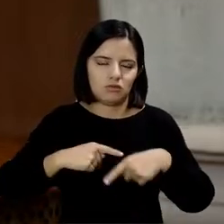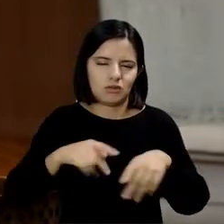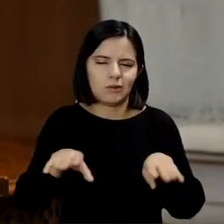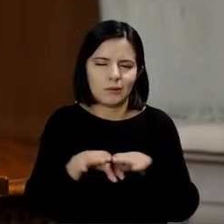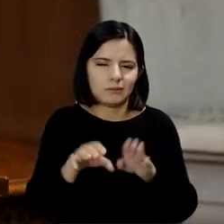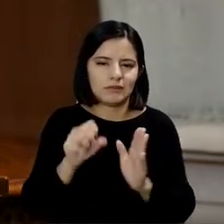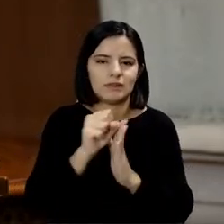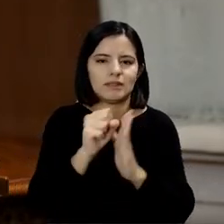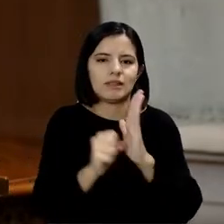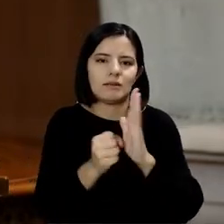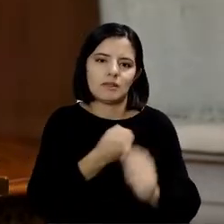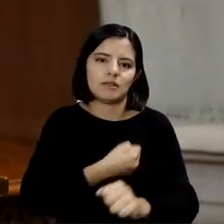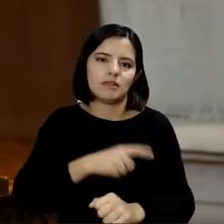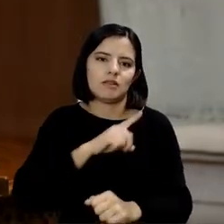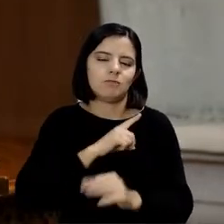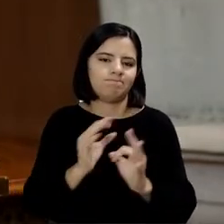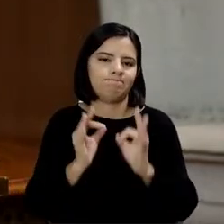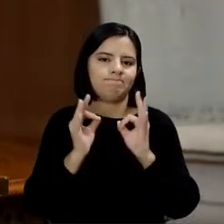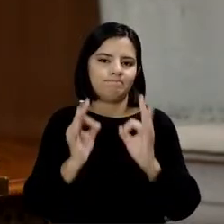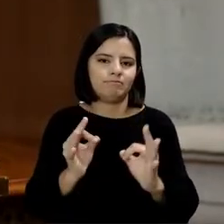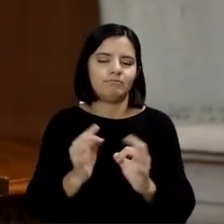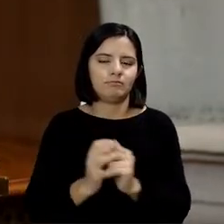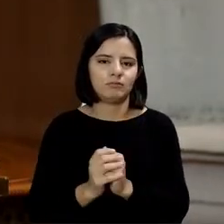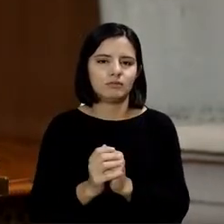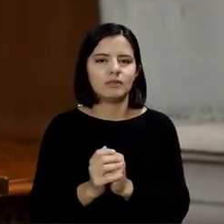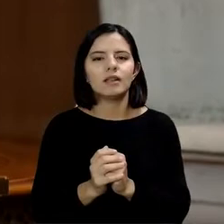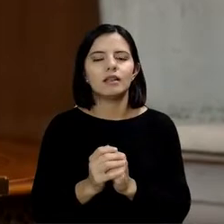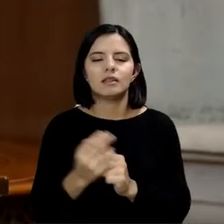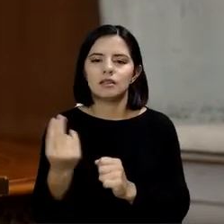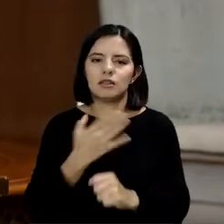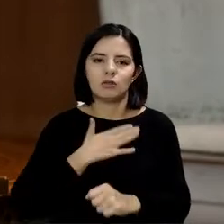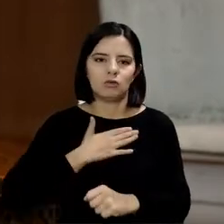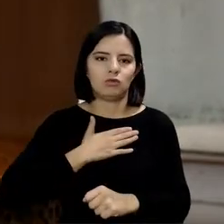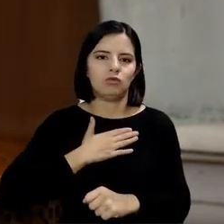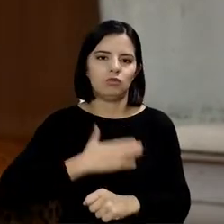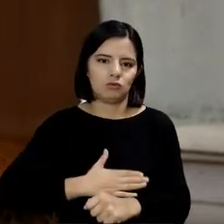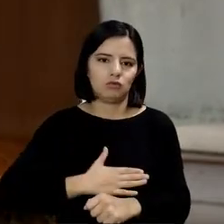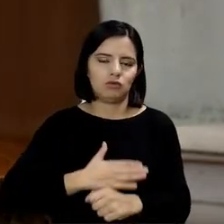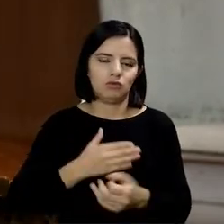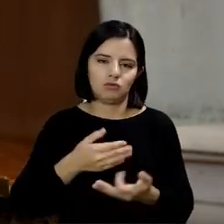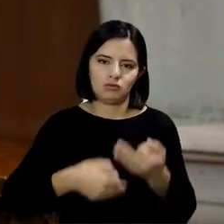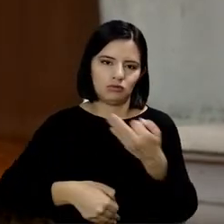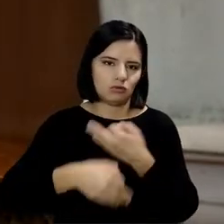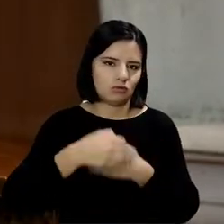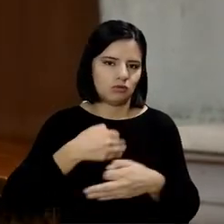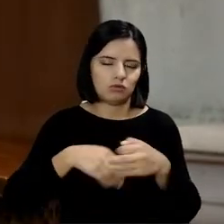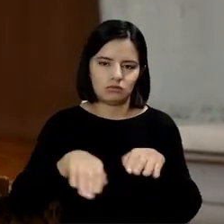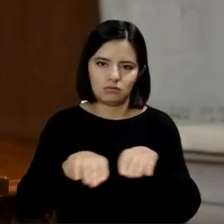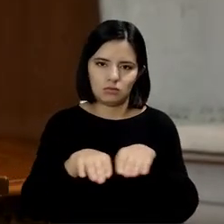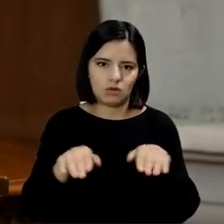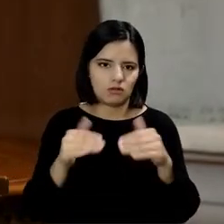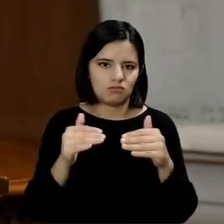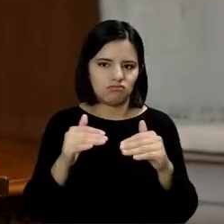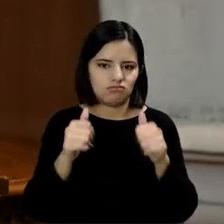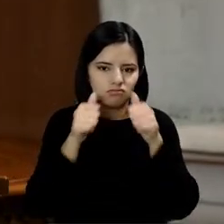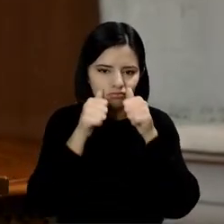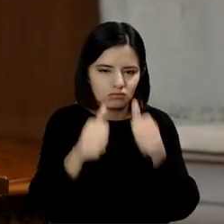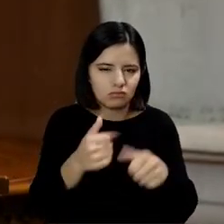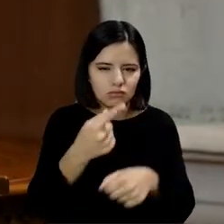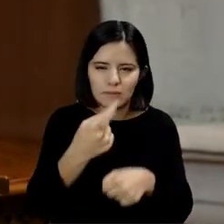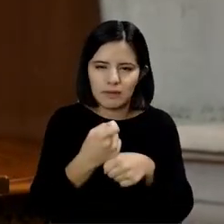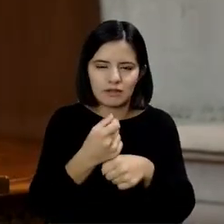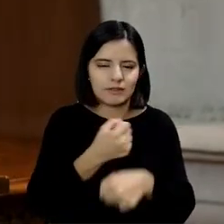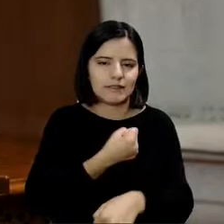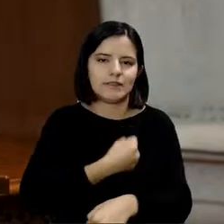que funcionen adecuadamente, sean equitativos y resilientes y estén fundamentados en la atención primaria a la